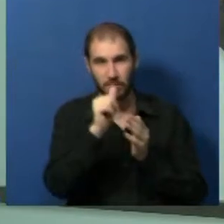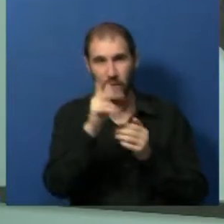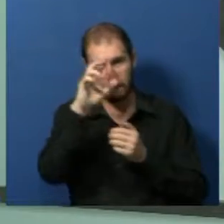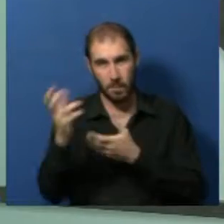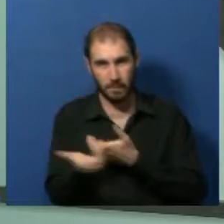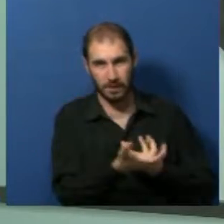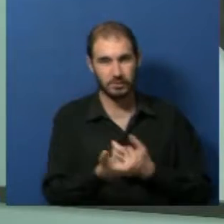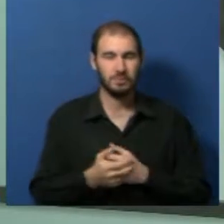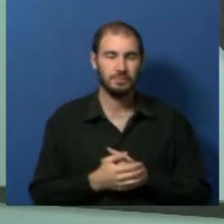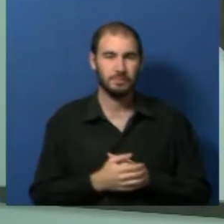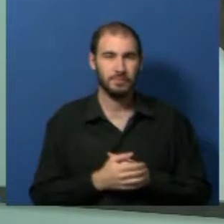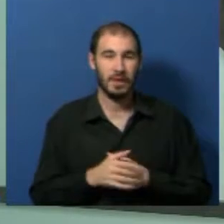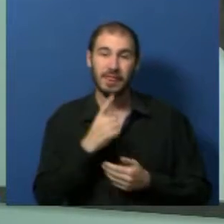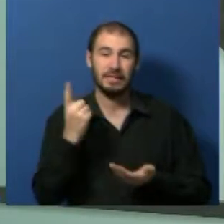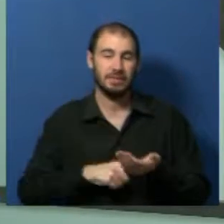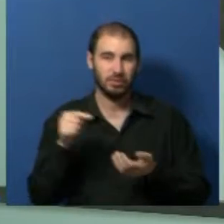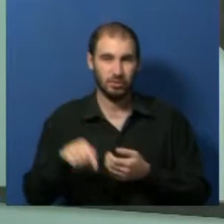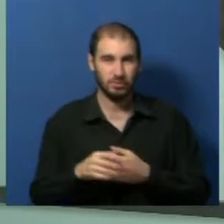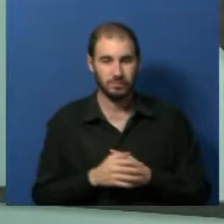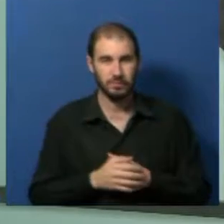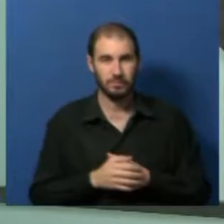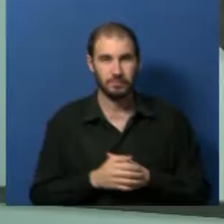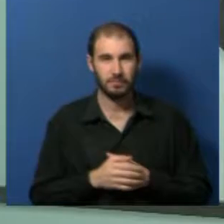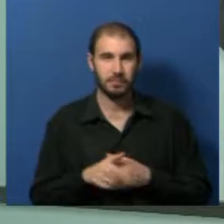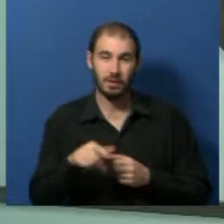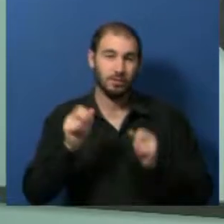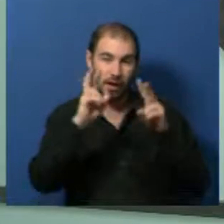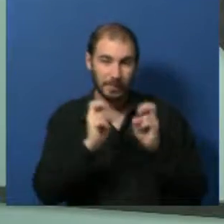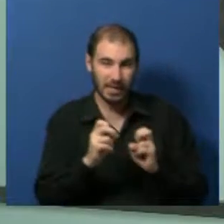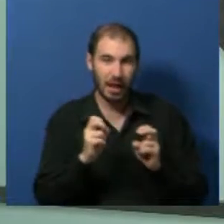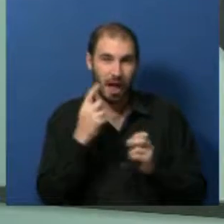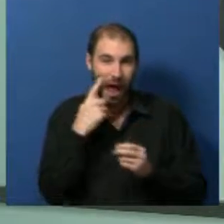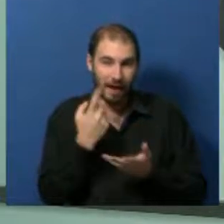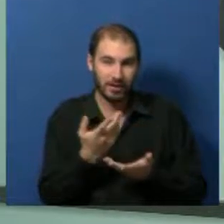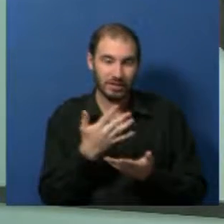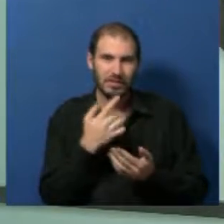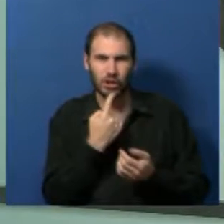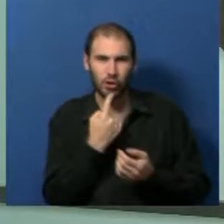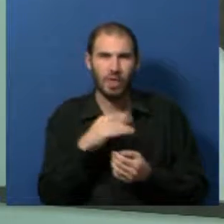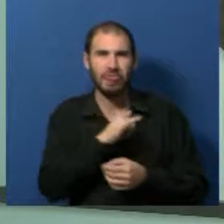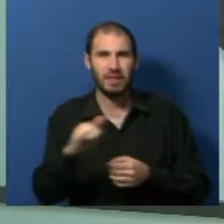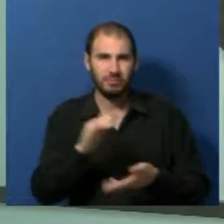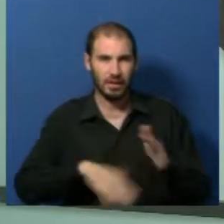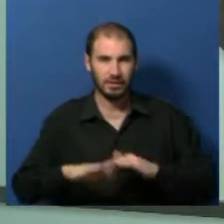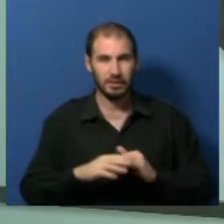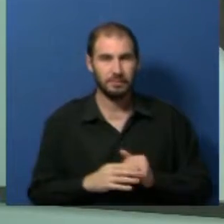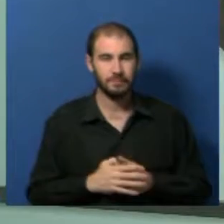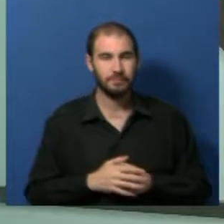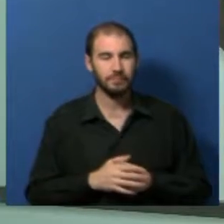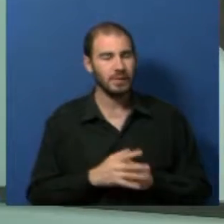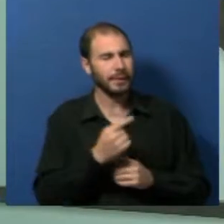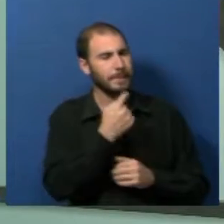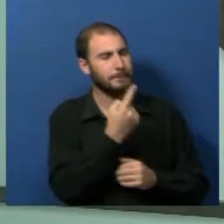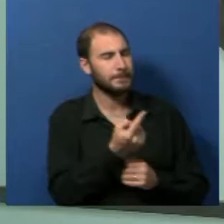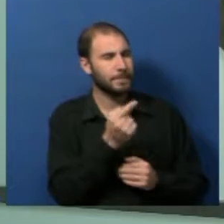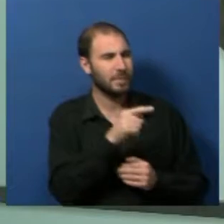Bomberos. Decidimos eso y estamos investigando para ver si hay incertidumbre respecto de las denuncias realizadas. Para